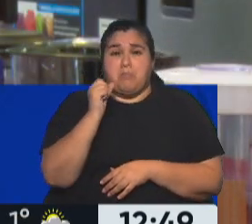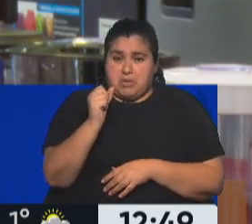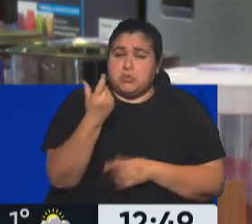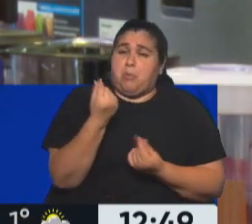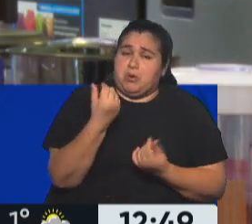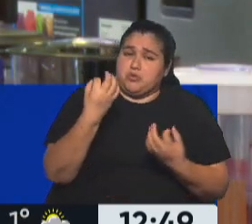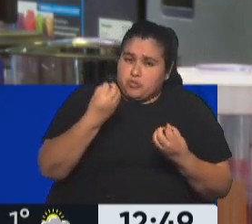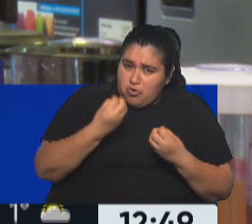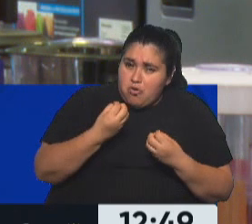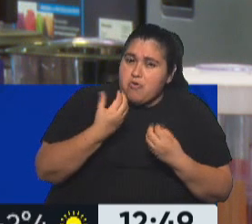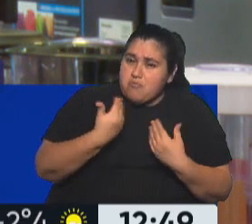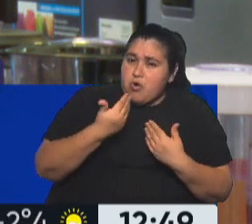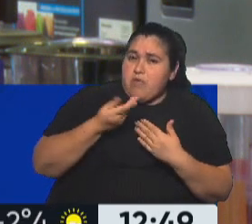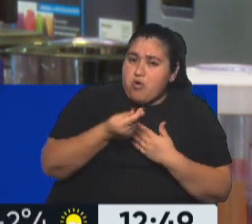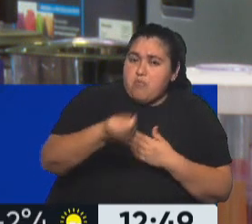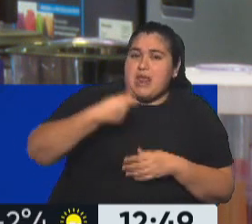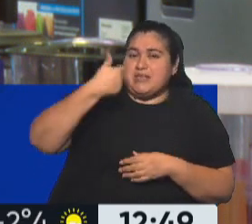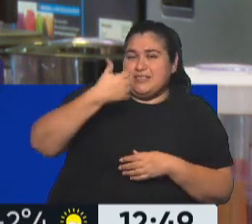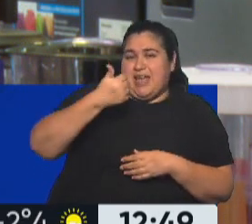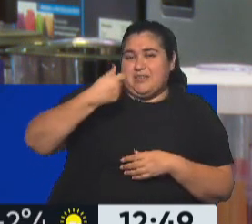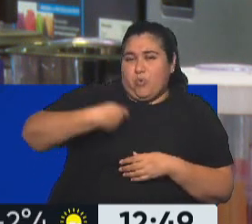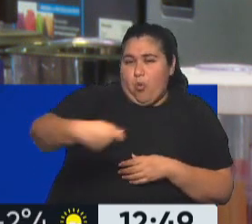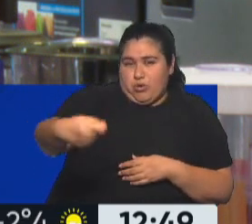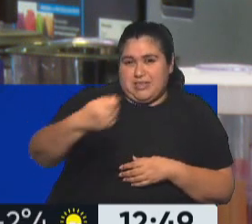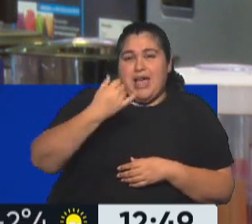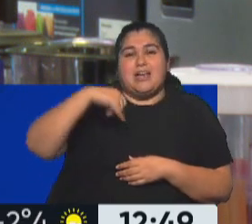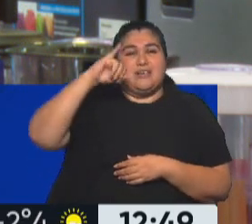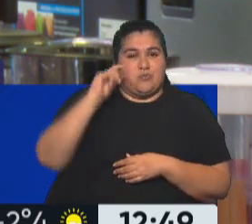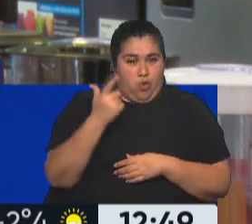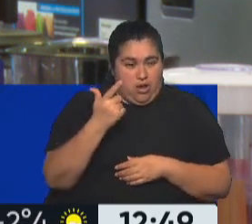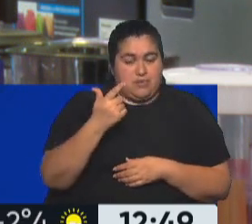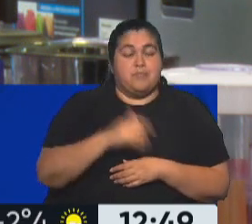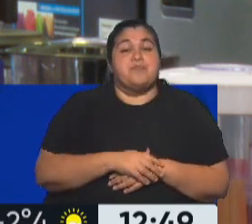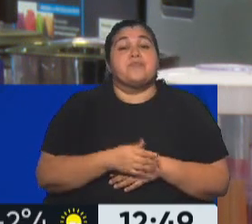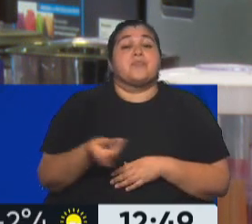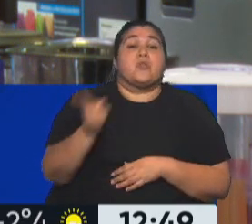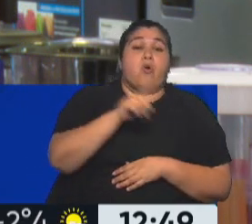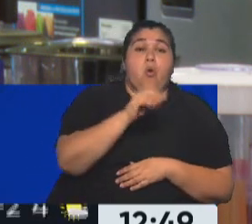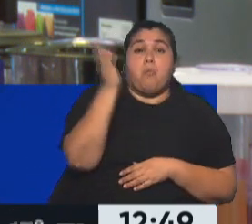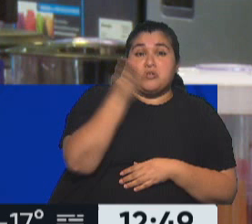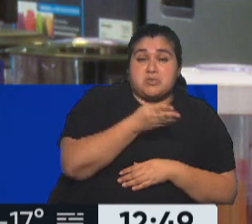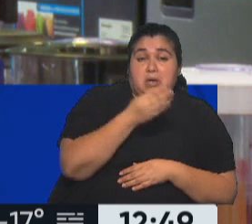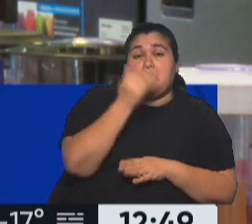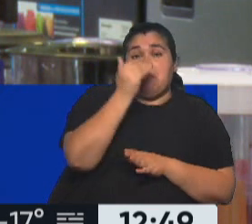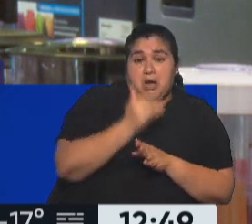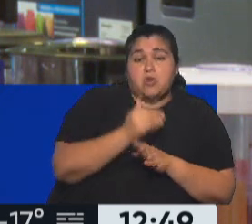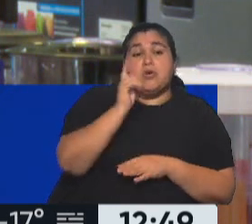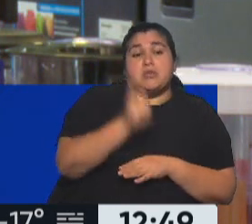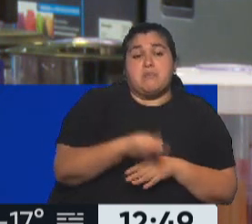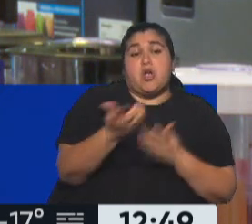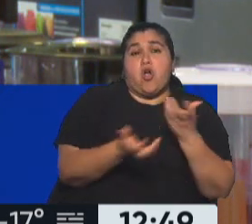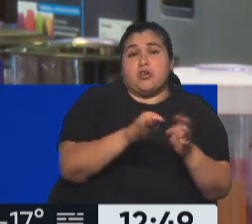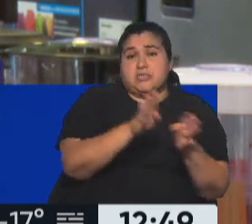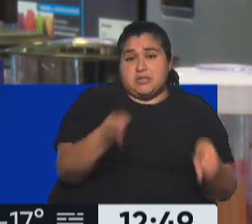precio de arranque para poder acceder en seis cuotas sin interés o este la tasa o el producto seleccionado y en una cocina alrededor de